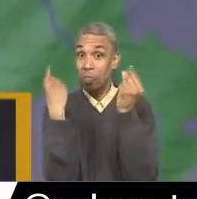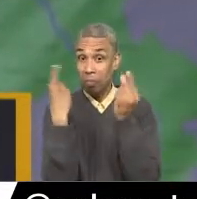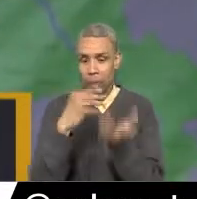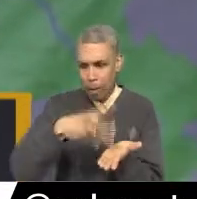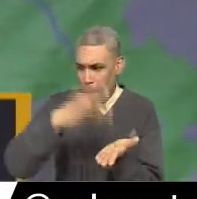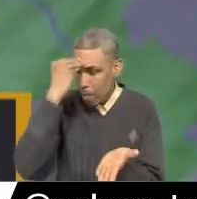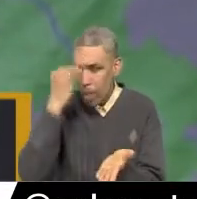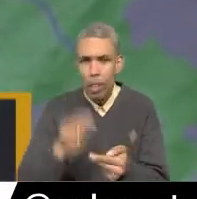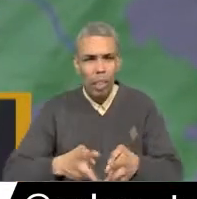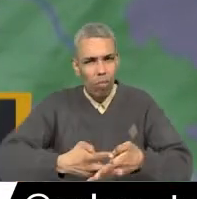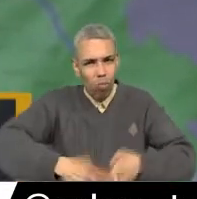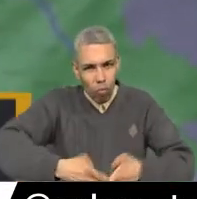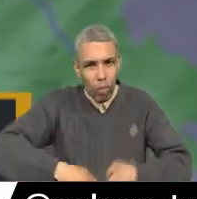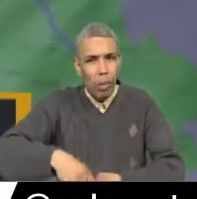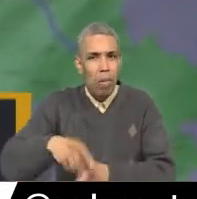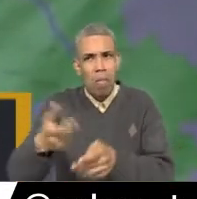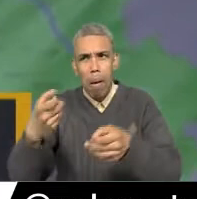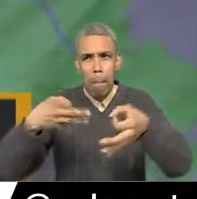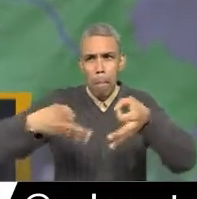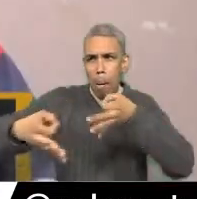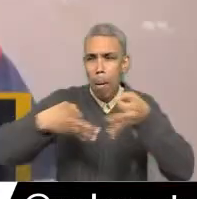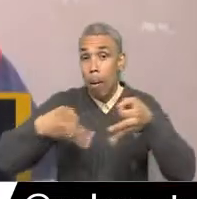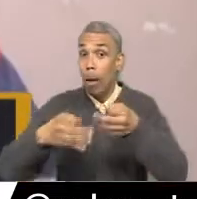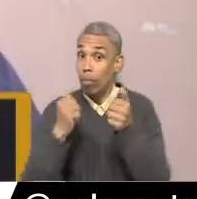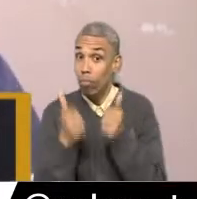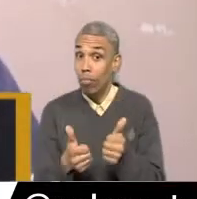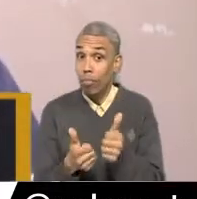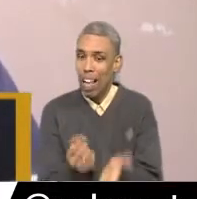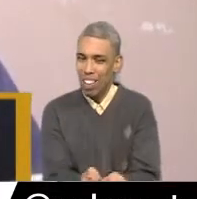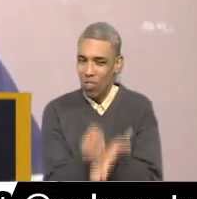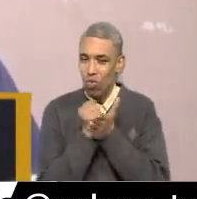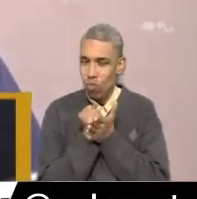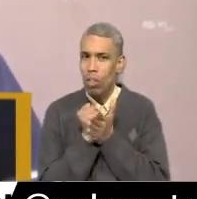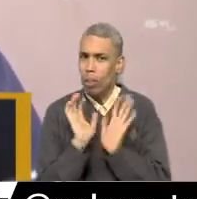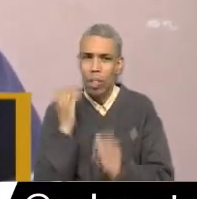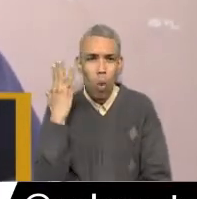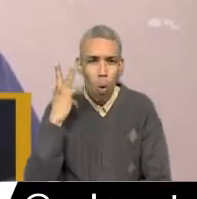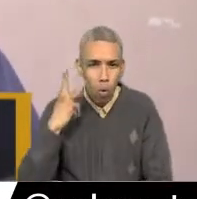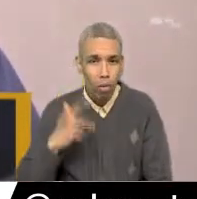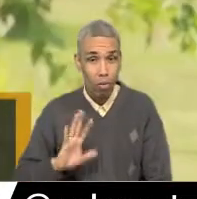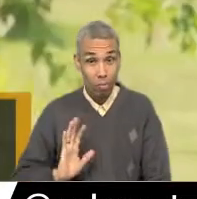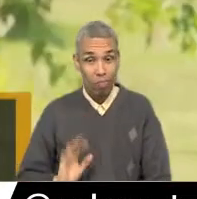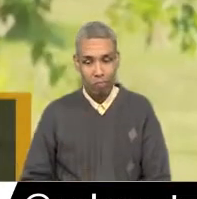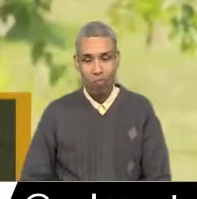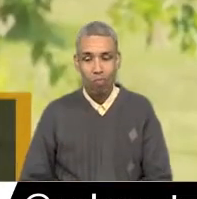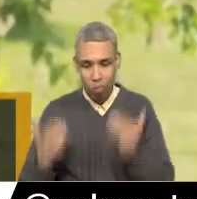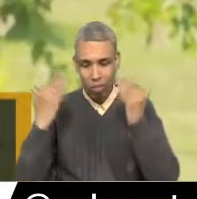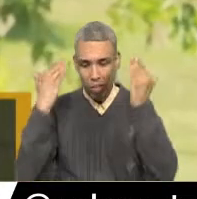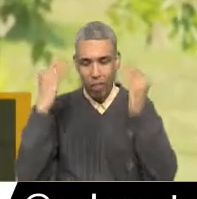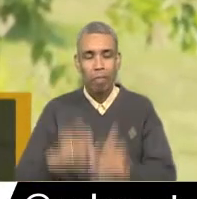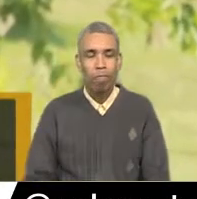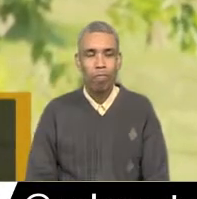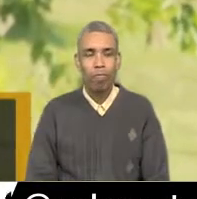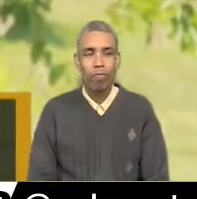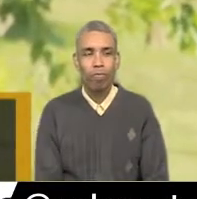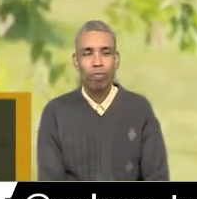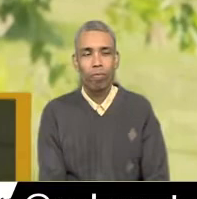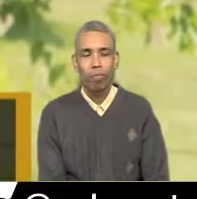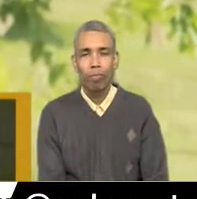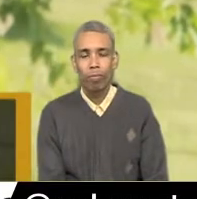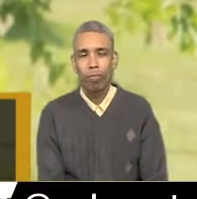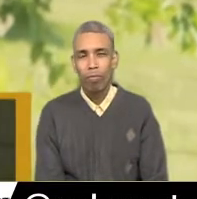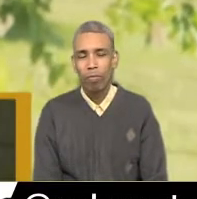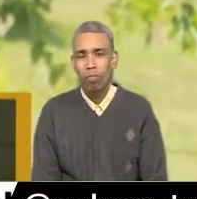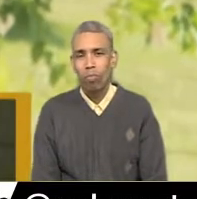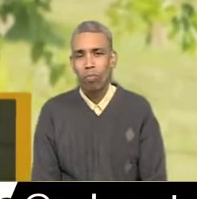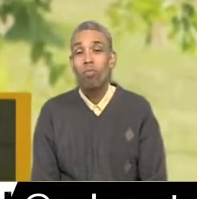talleres de enseñanza, son explicaciones que nos llevan y nos ayudan a la vida diaria para todos. Hemos logrado que la gente pueda tener